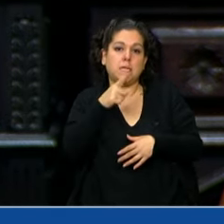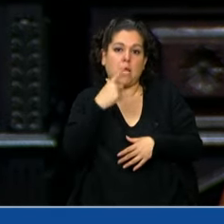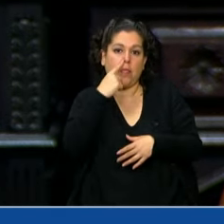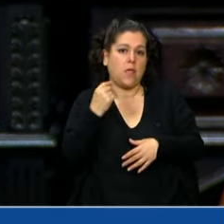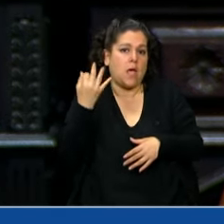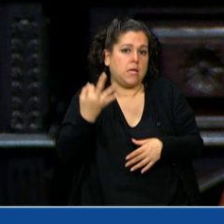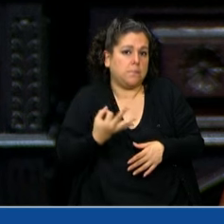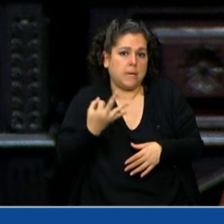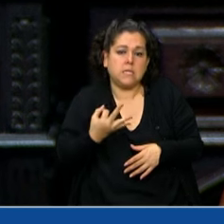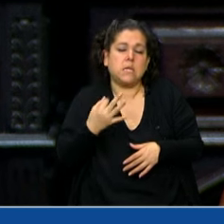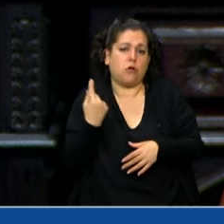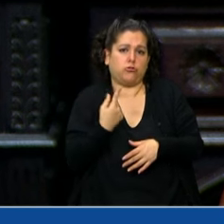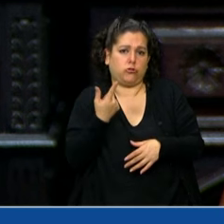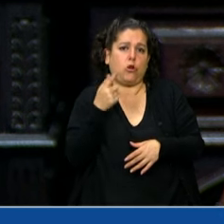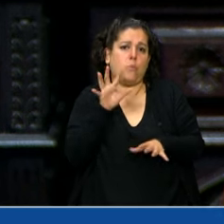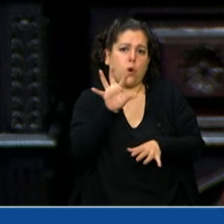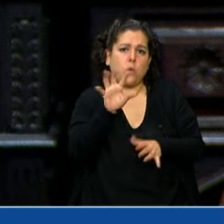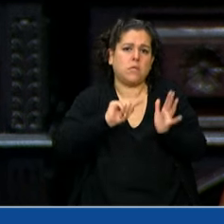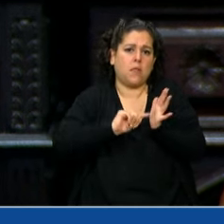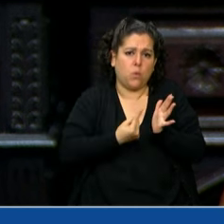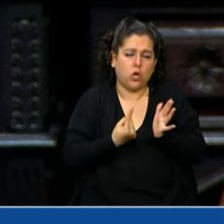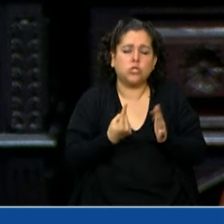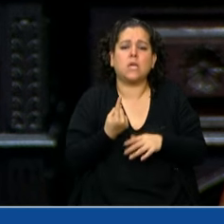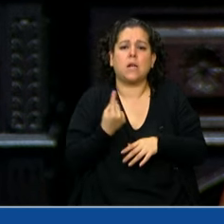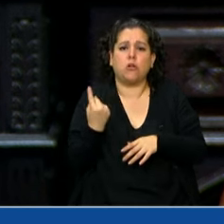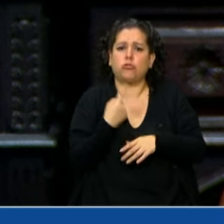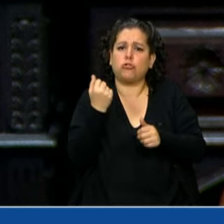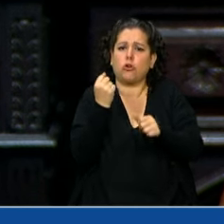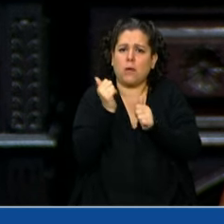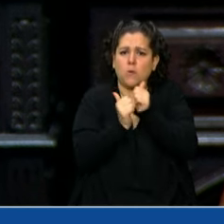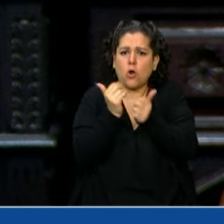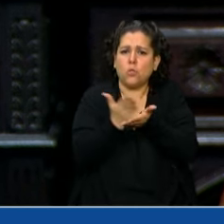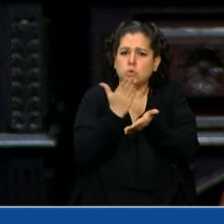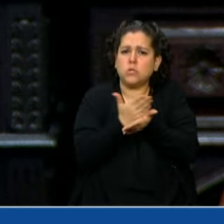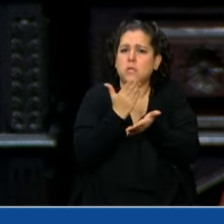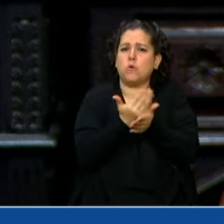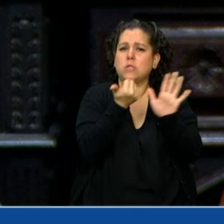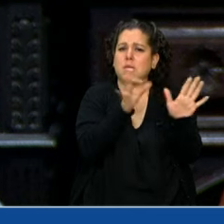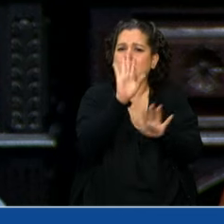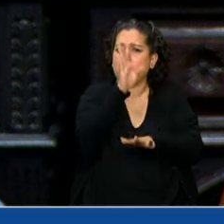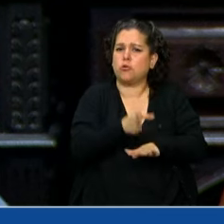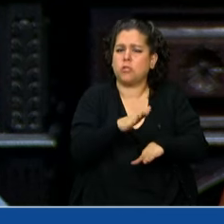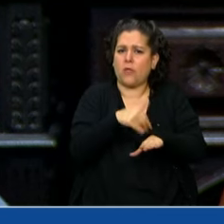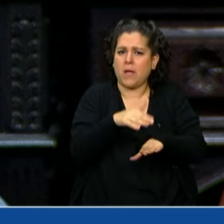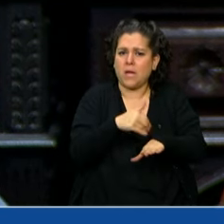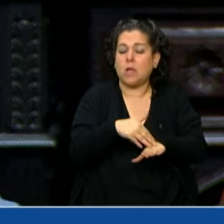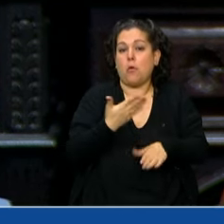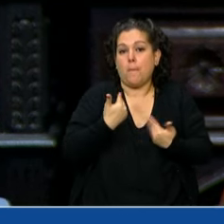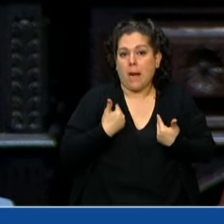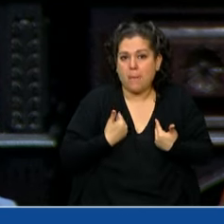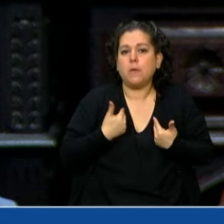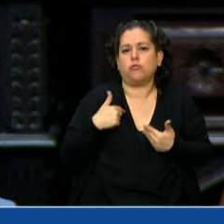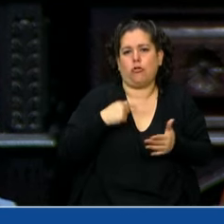especial para quienes somos de la provincia de Buenos Aires quienes producimos el 60 del calzado para mí en particular que